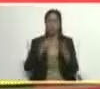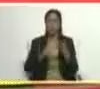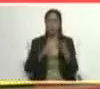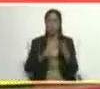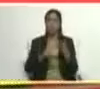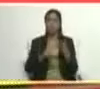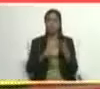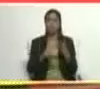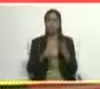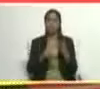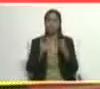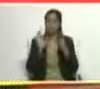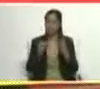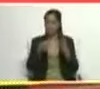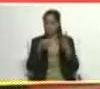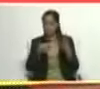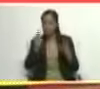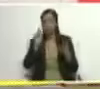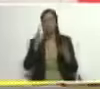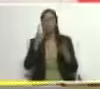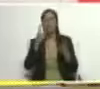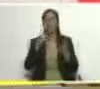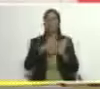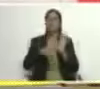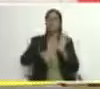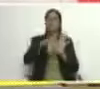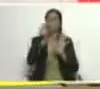exitosamente y firmar y adoptar